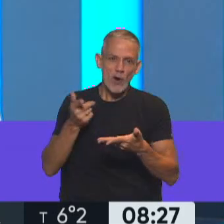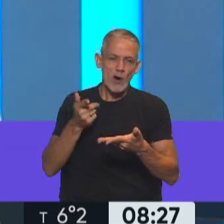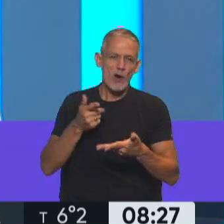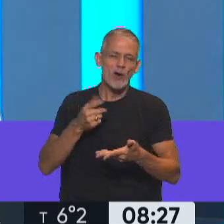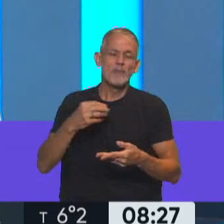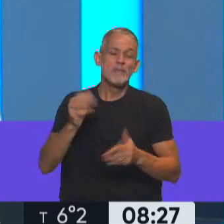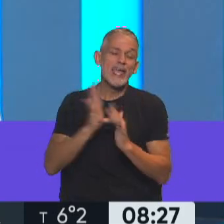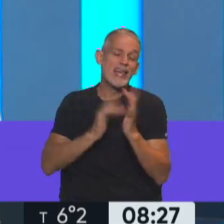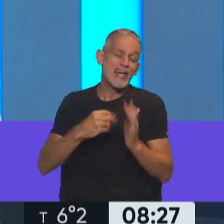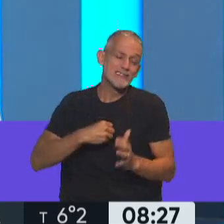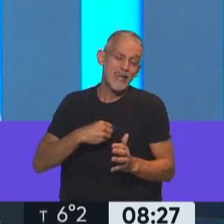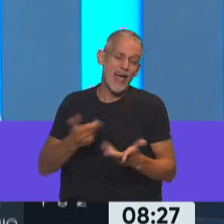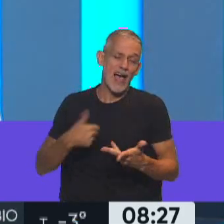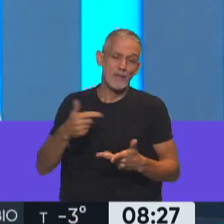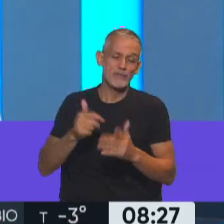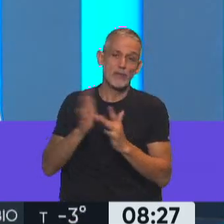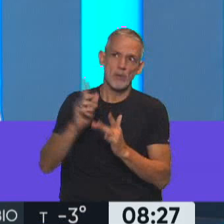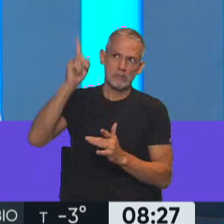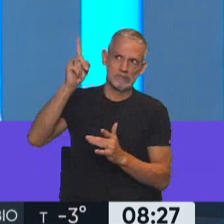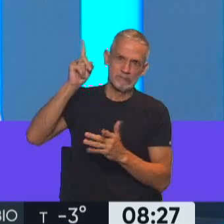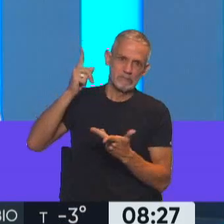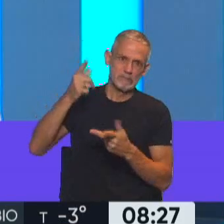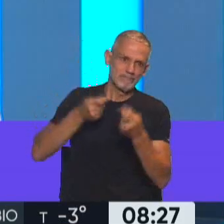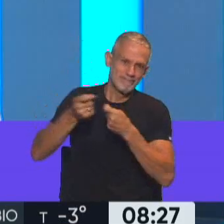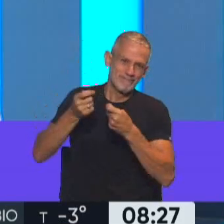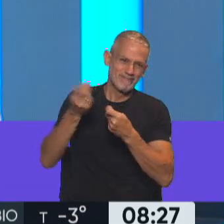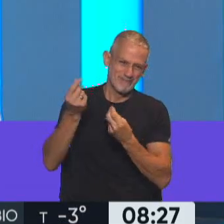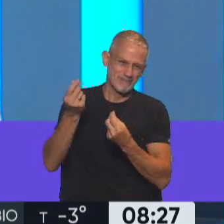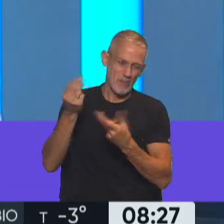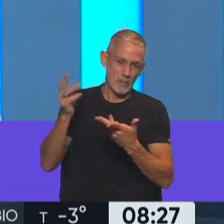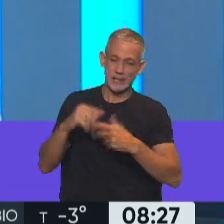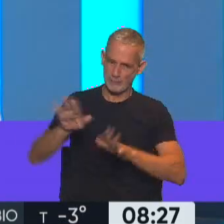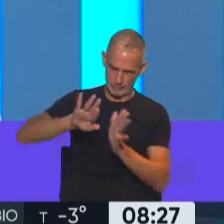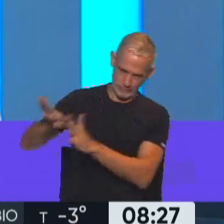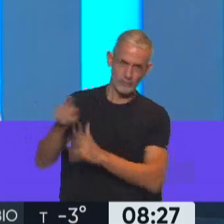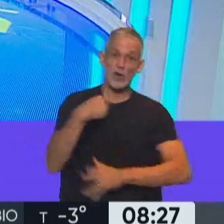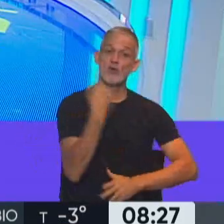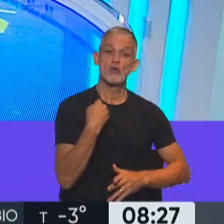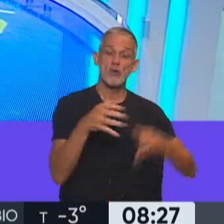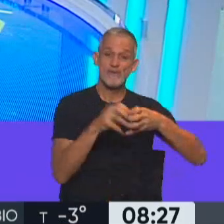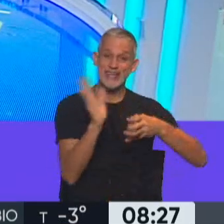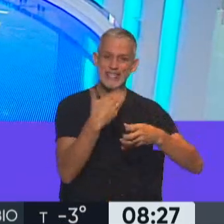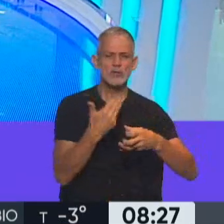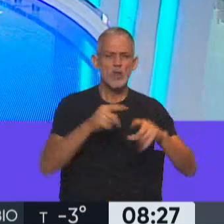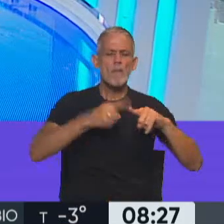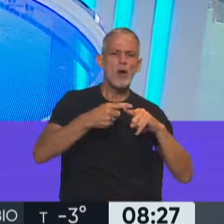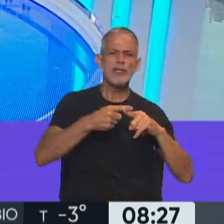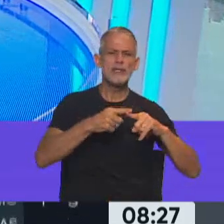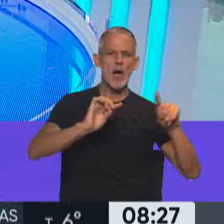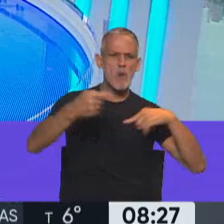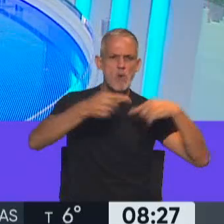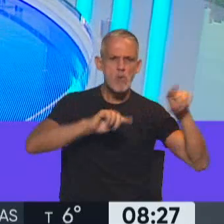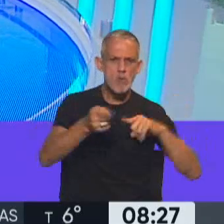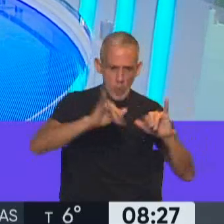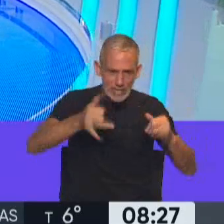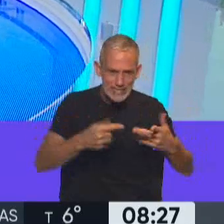catecismo, que es el catecismo de los sectores dominantes. Nosotros lo que queremos es un bloque que esté vivo, que haga política, que discuta,